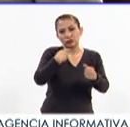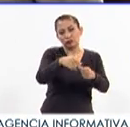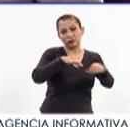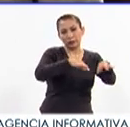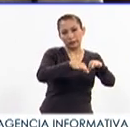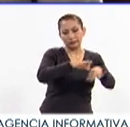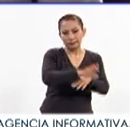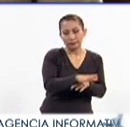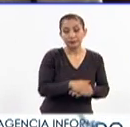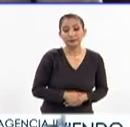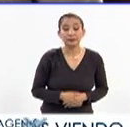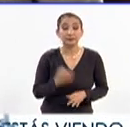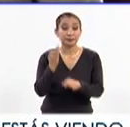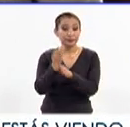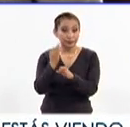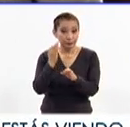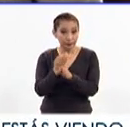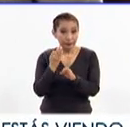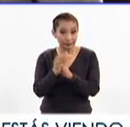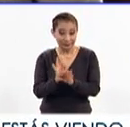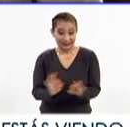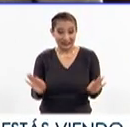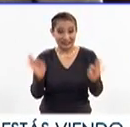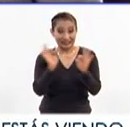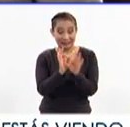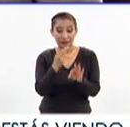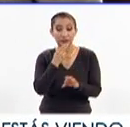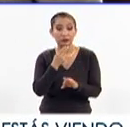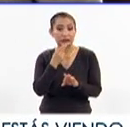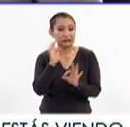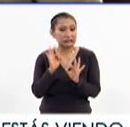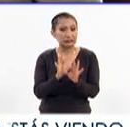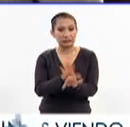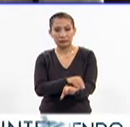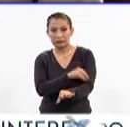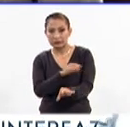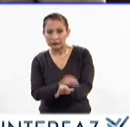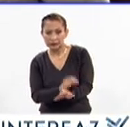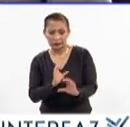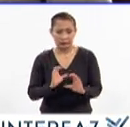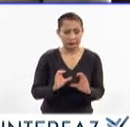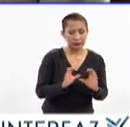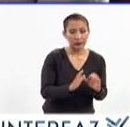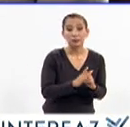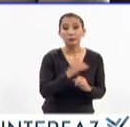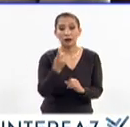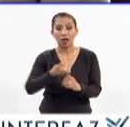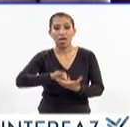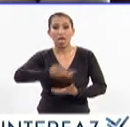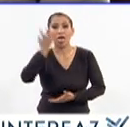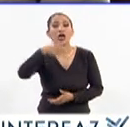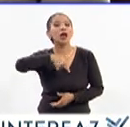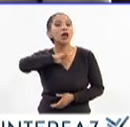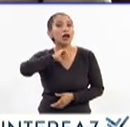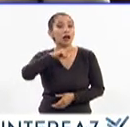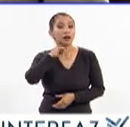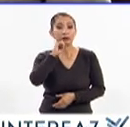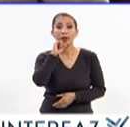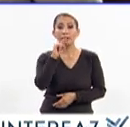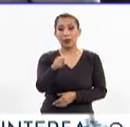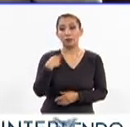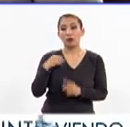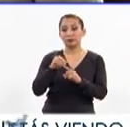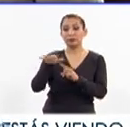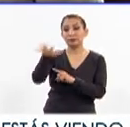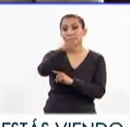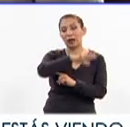tenga. Ahorita es muy importante el manejo adecuado de la energía, no solo por los costos que representa, sino también por el